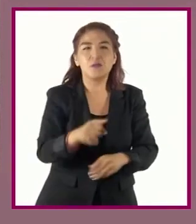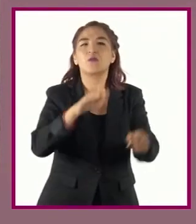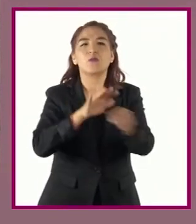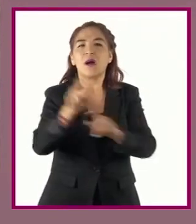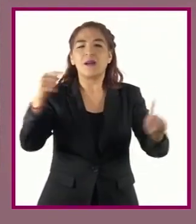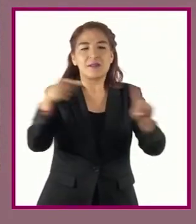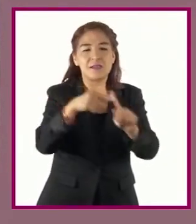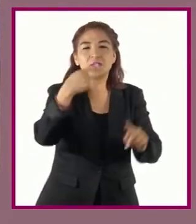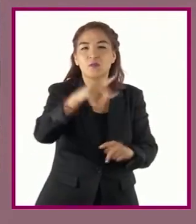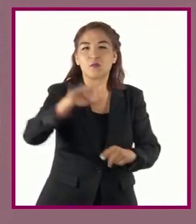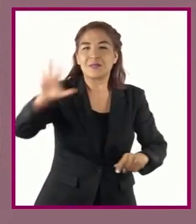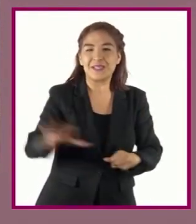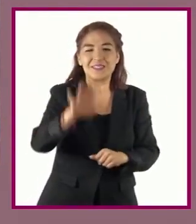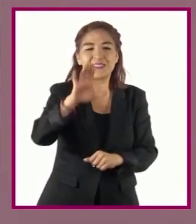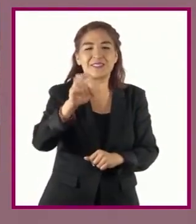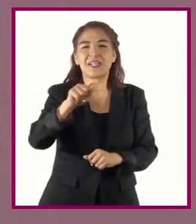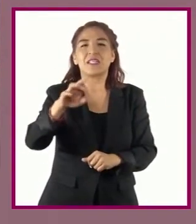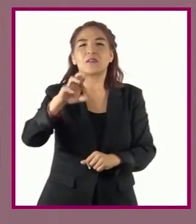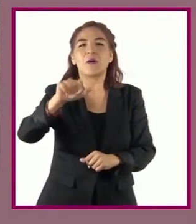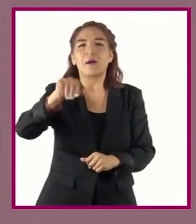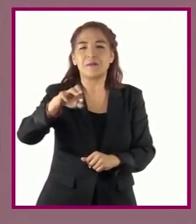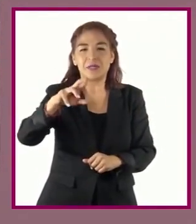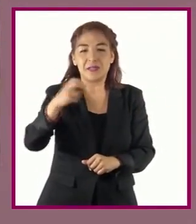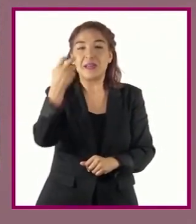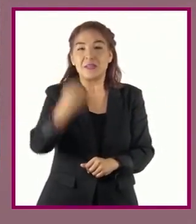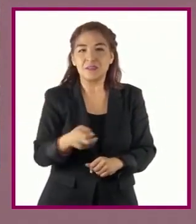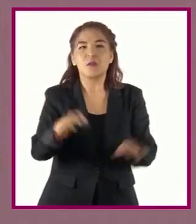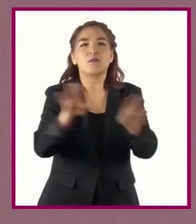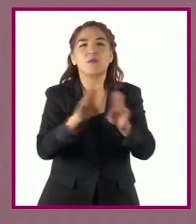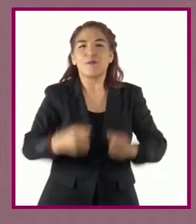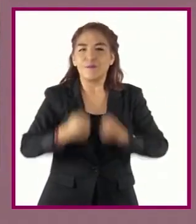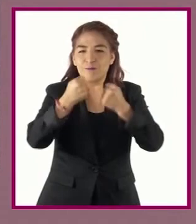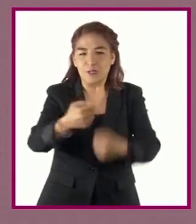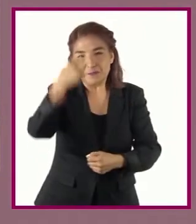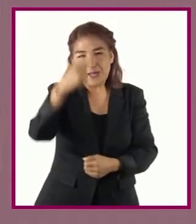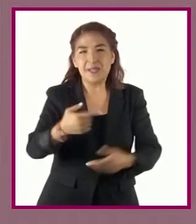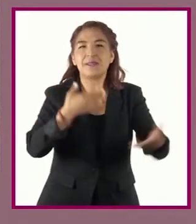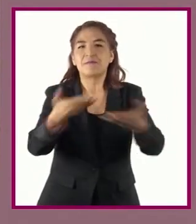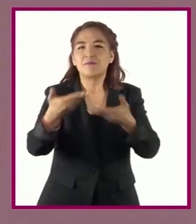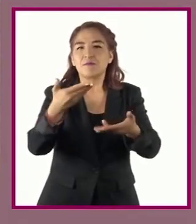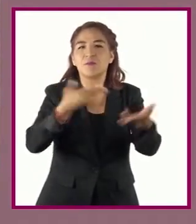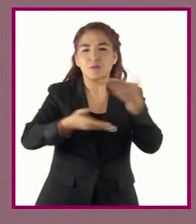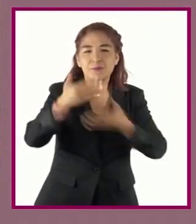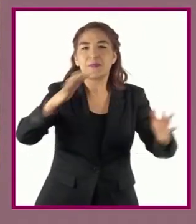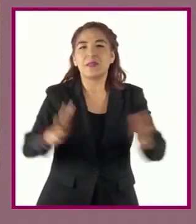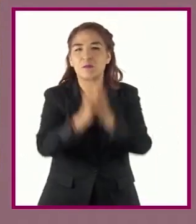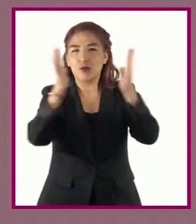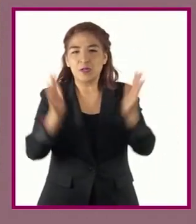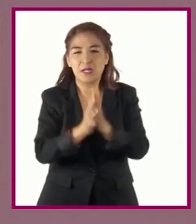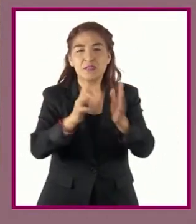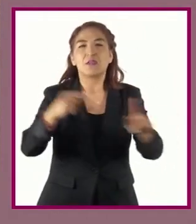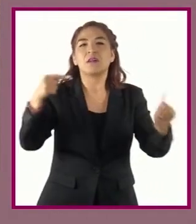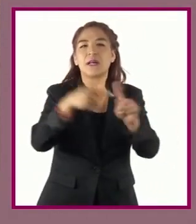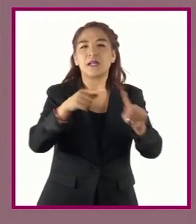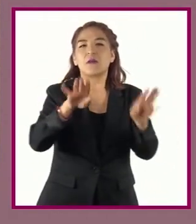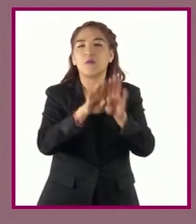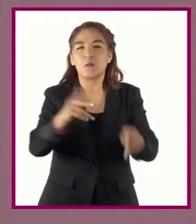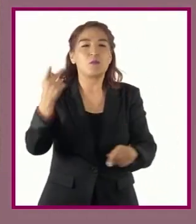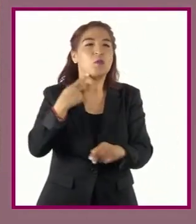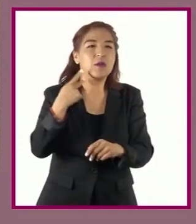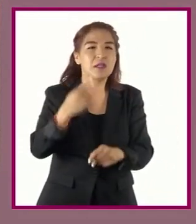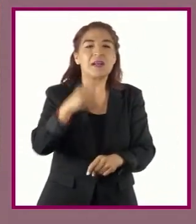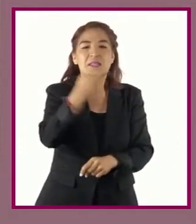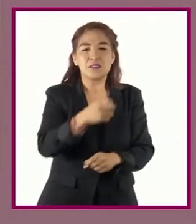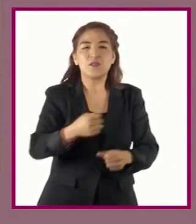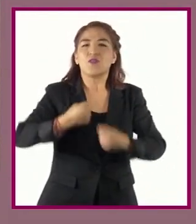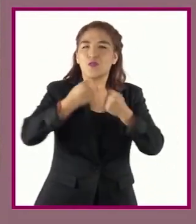de la región centroamericana para el siglo XXI serán el fortalecimiento de la democracia, la estabilidad política, la pureza electoral,